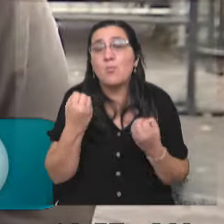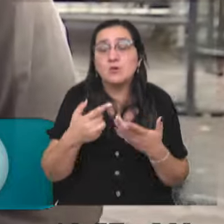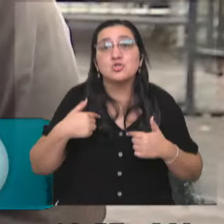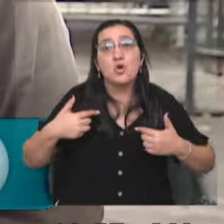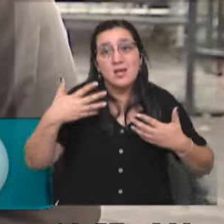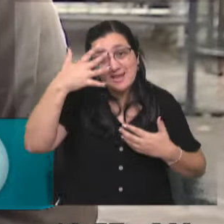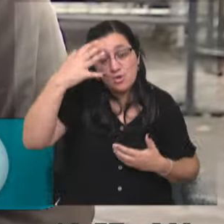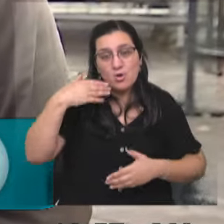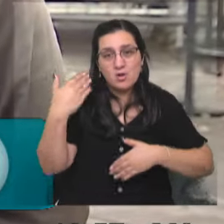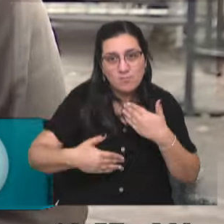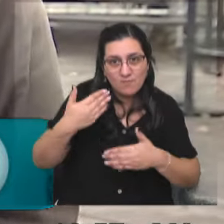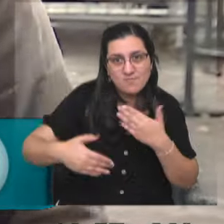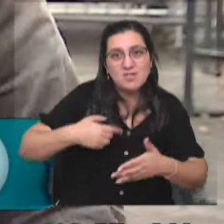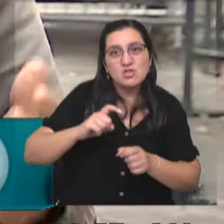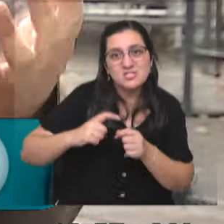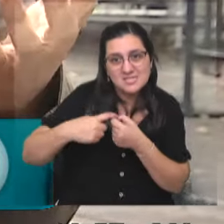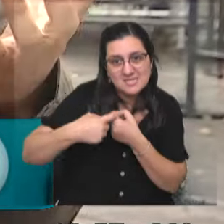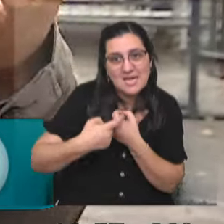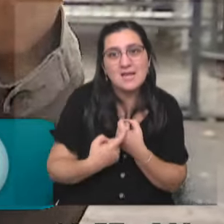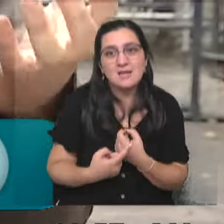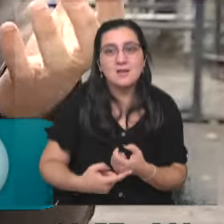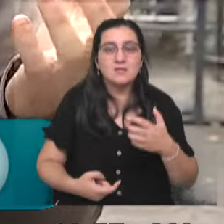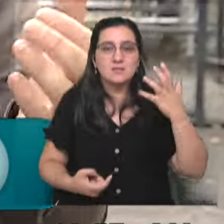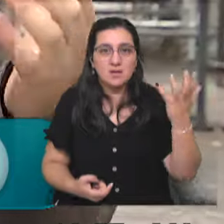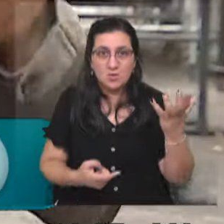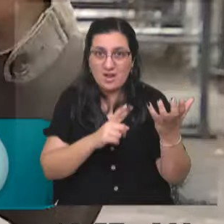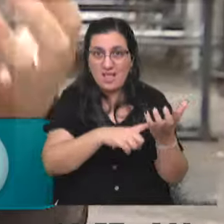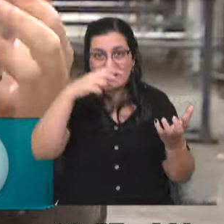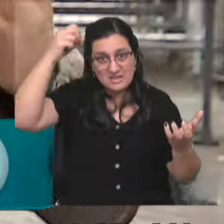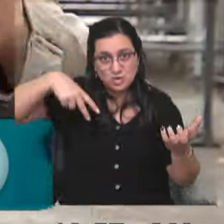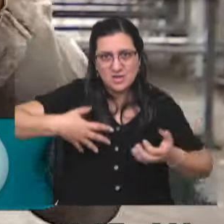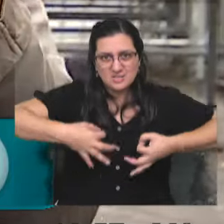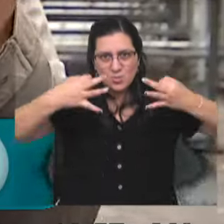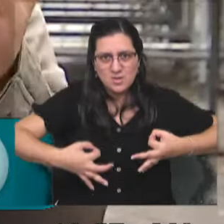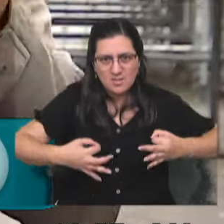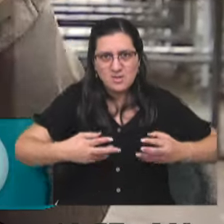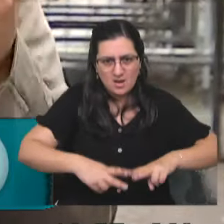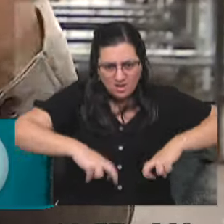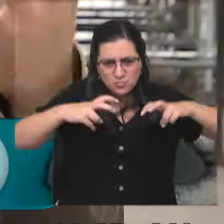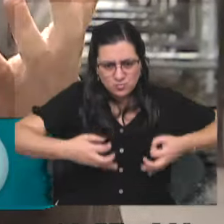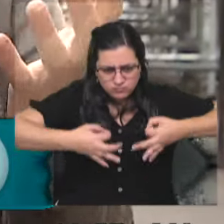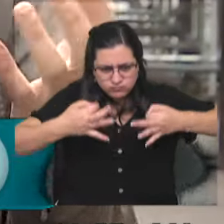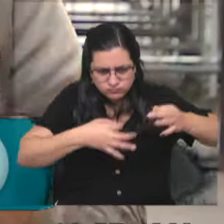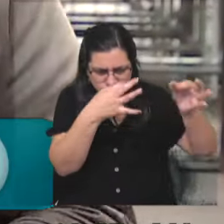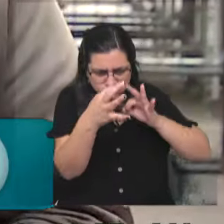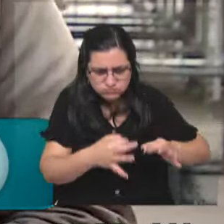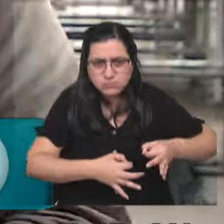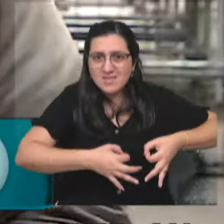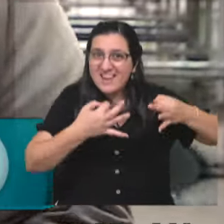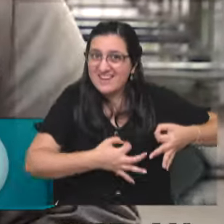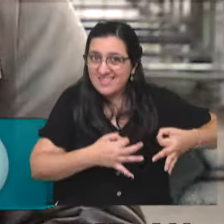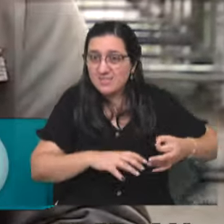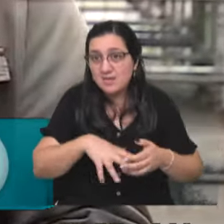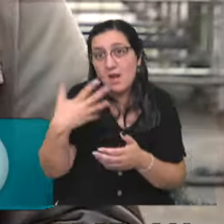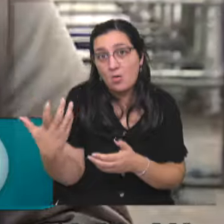movimiento sindical tiene que tener en una mano la razón, ajá, la convicción, el estudio riguroso de la realidad, y